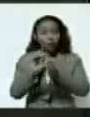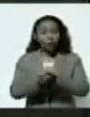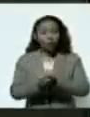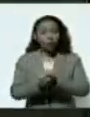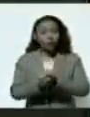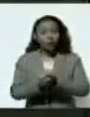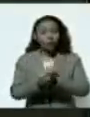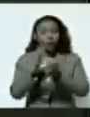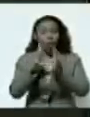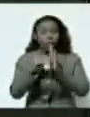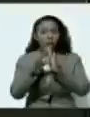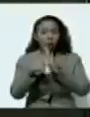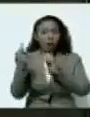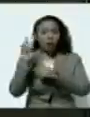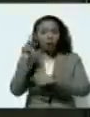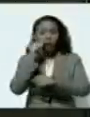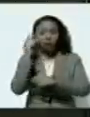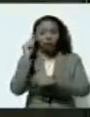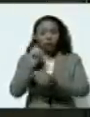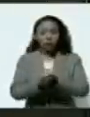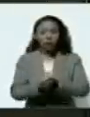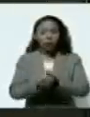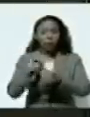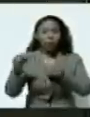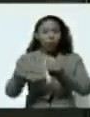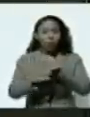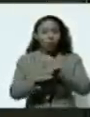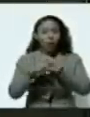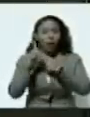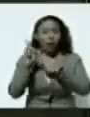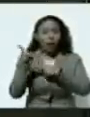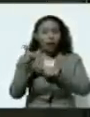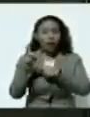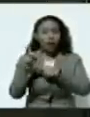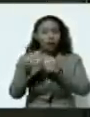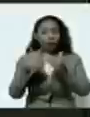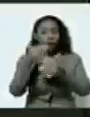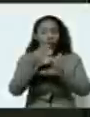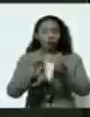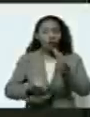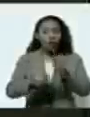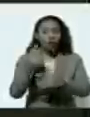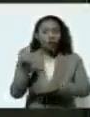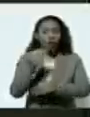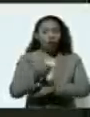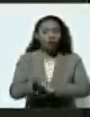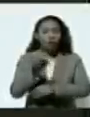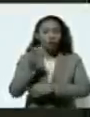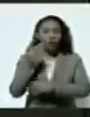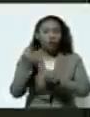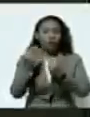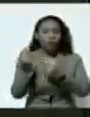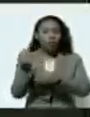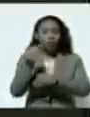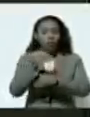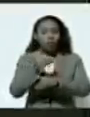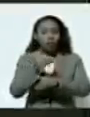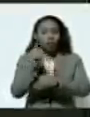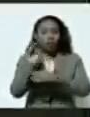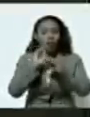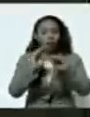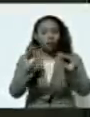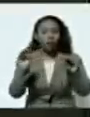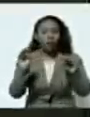de lo que le roba a las venezolanas y a los venezolanos Juan Guaidó, el siguiente fondo más importante de dinero, además de los